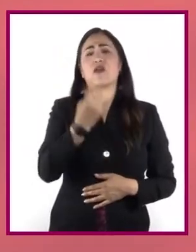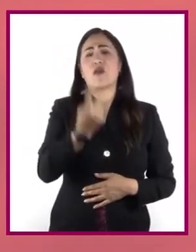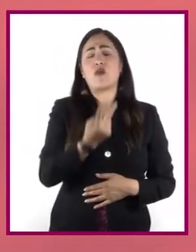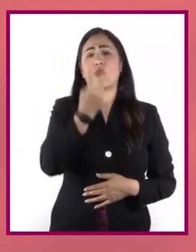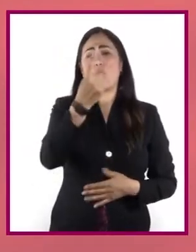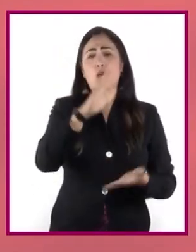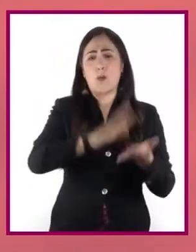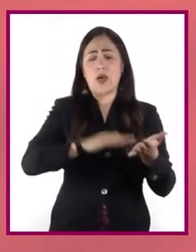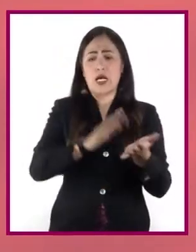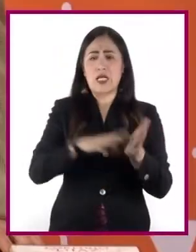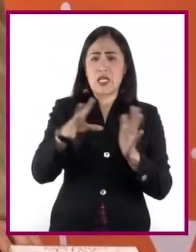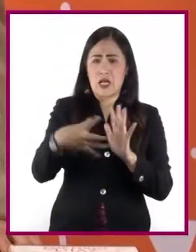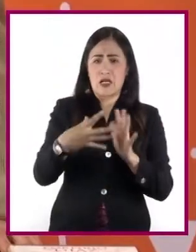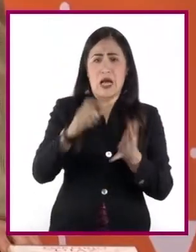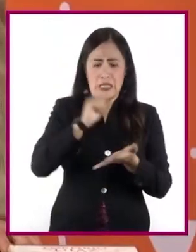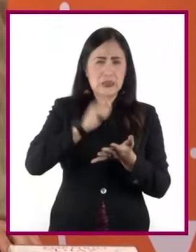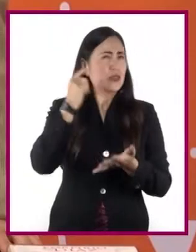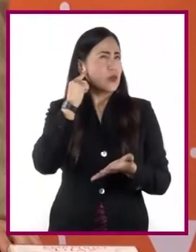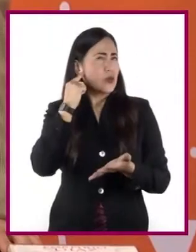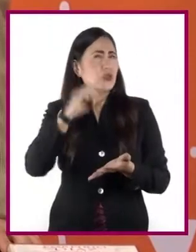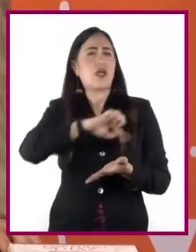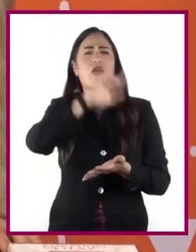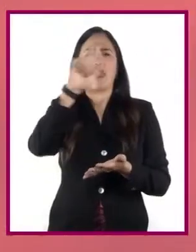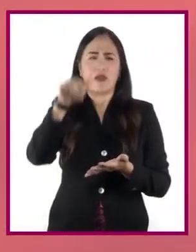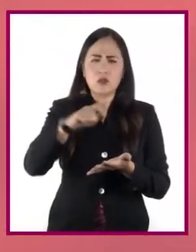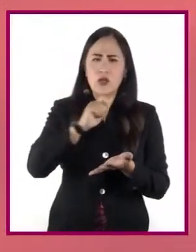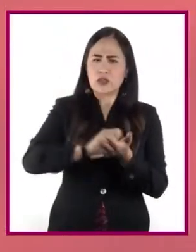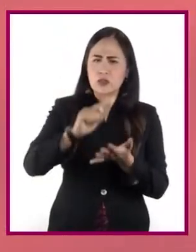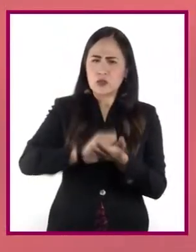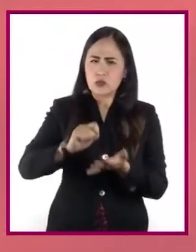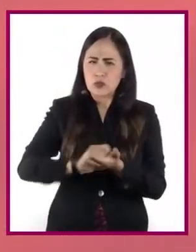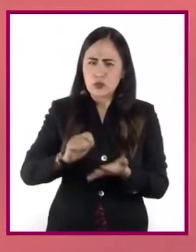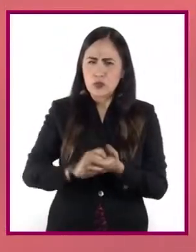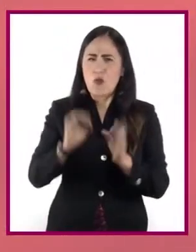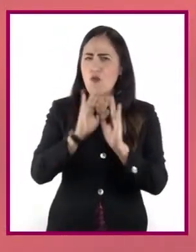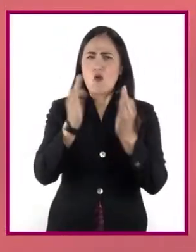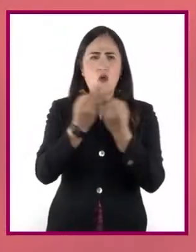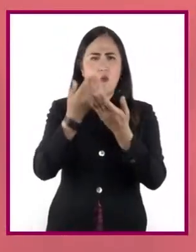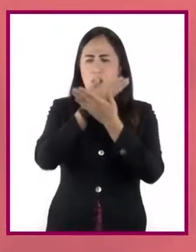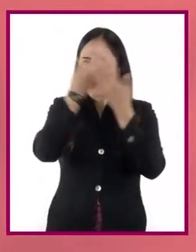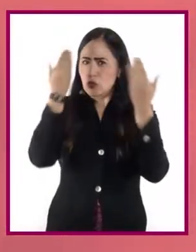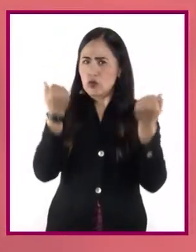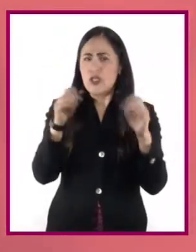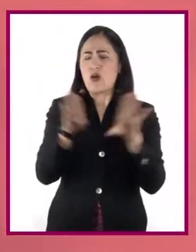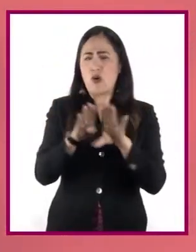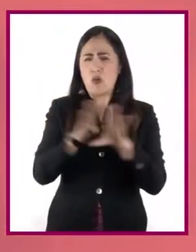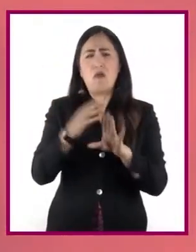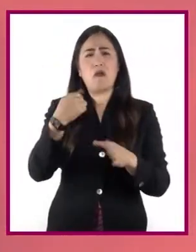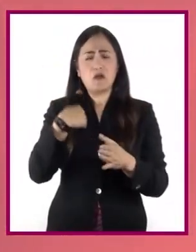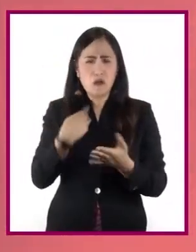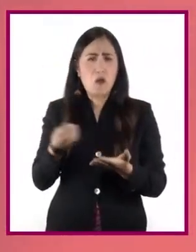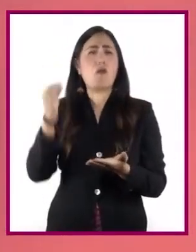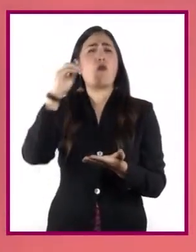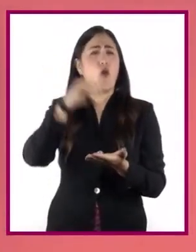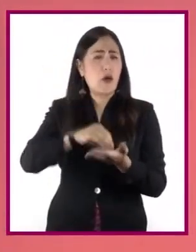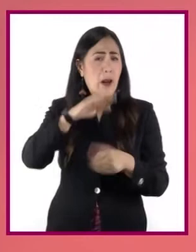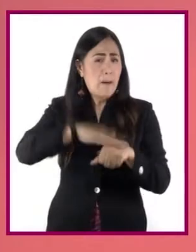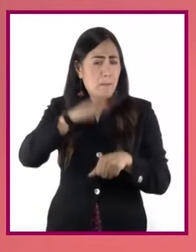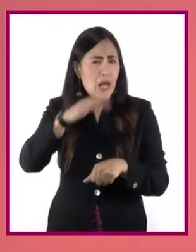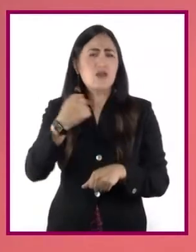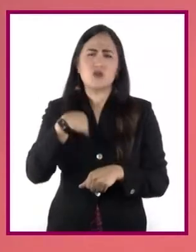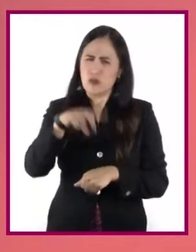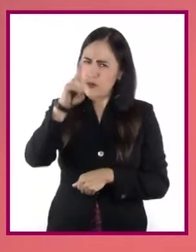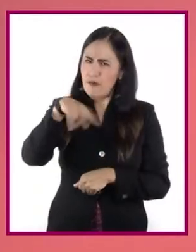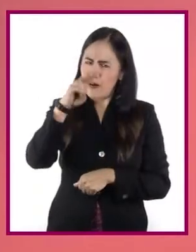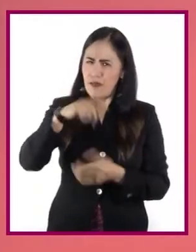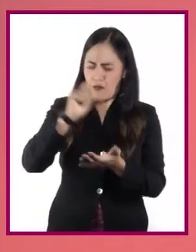poder transcribirla. Así que no sé cómo hacerlo. Quisiera poner tantas cosas, pero me gustaría hacer un buen